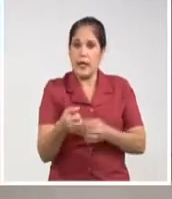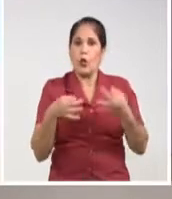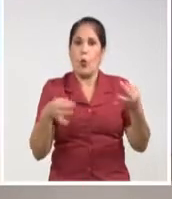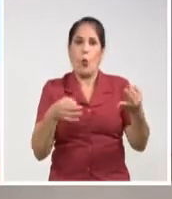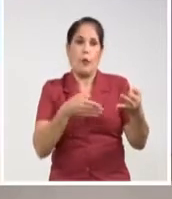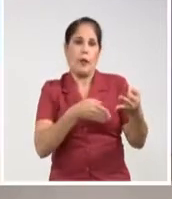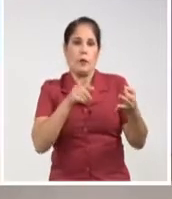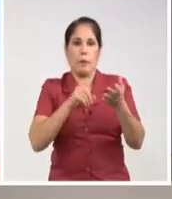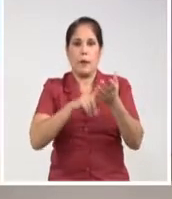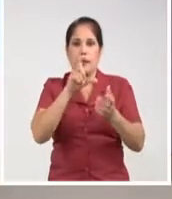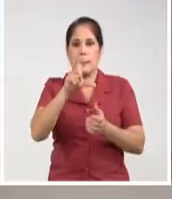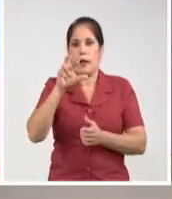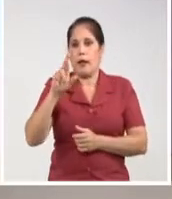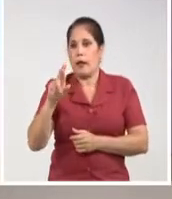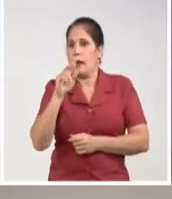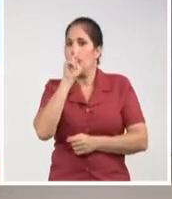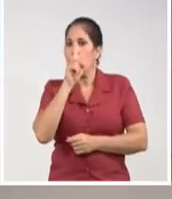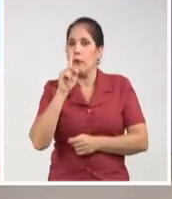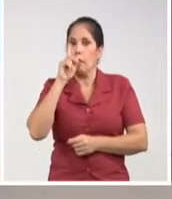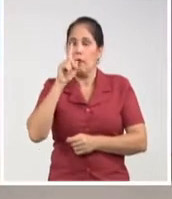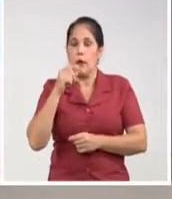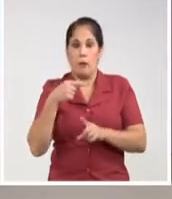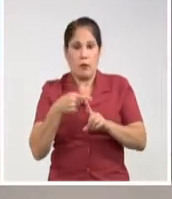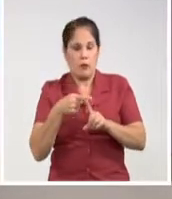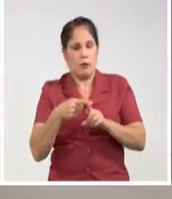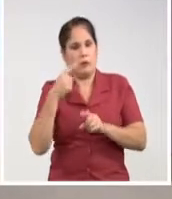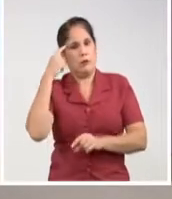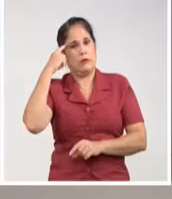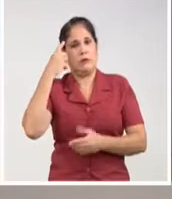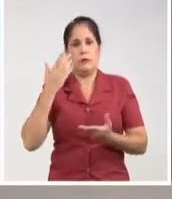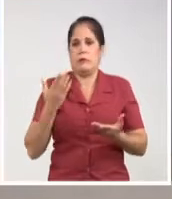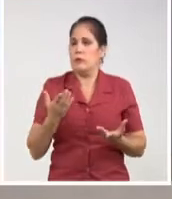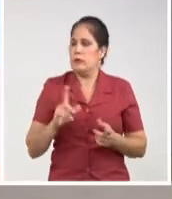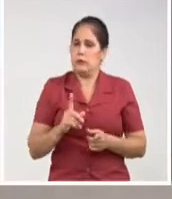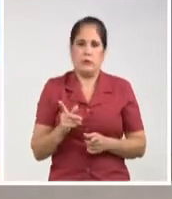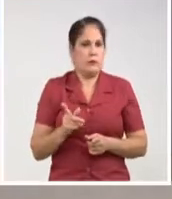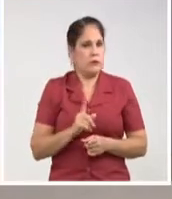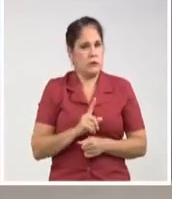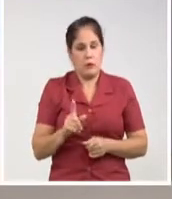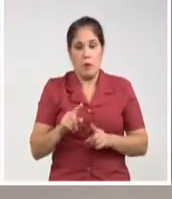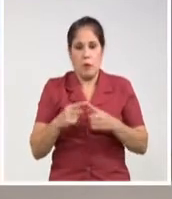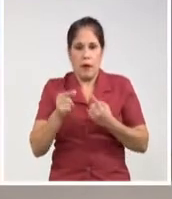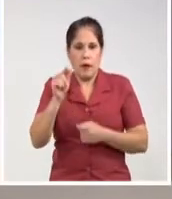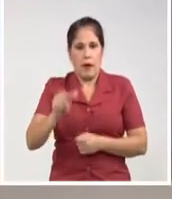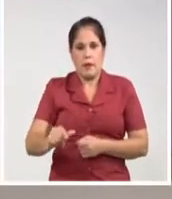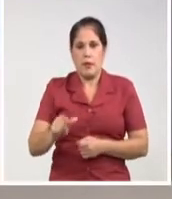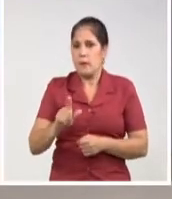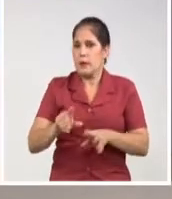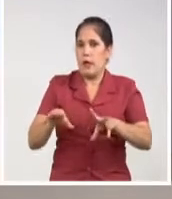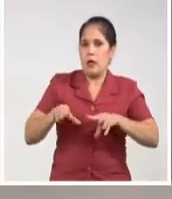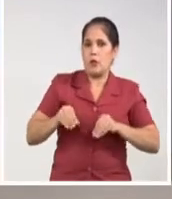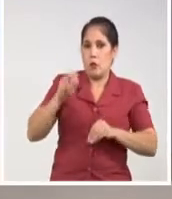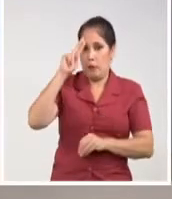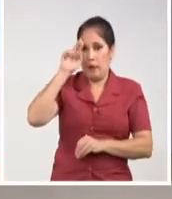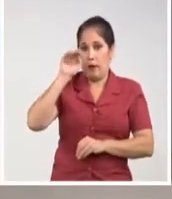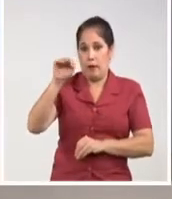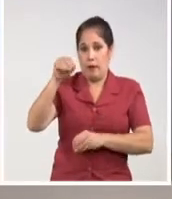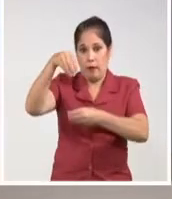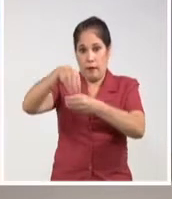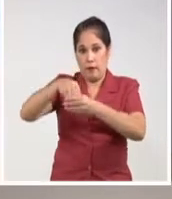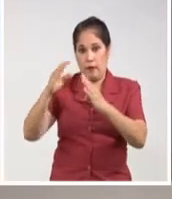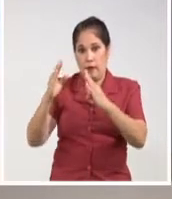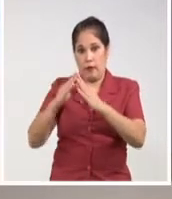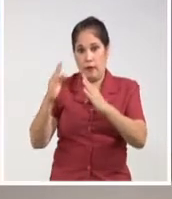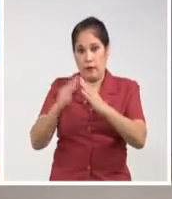con PCR positivo a mí me sonó también descabellado, a sabiendas de que no pocas personas han asumido el ingreso domiciliario sin